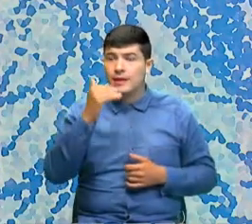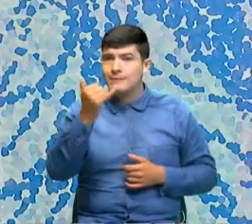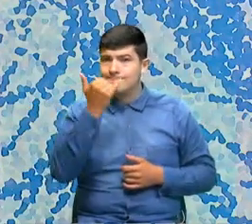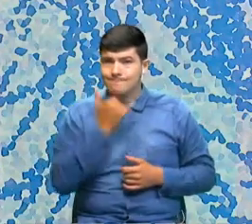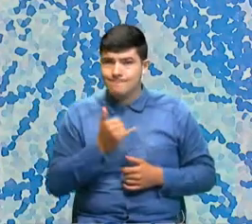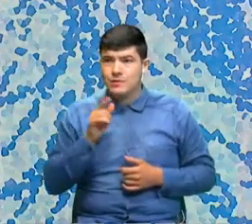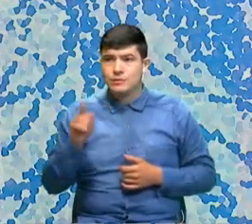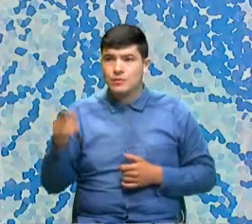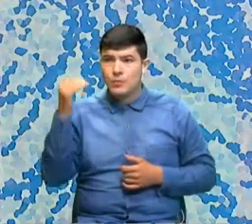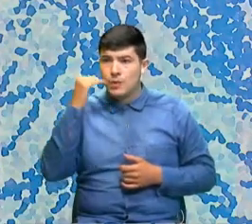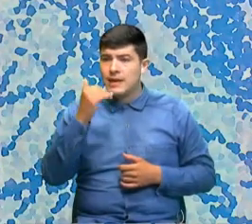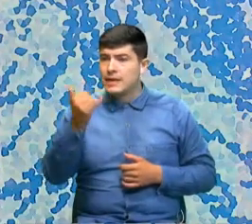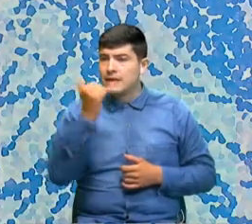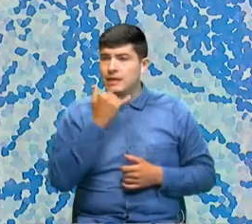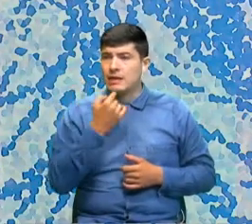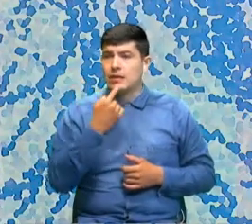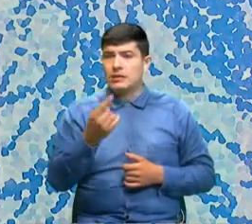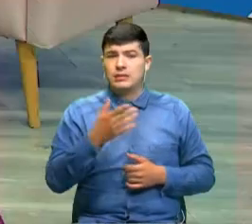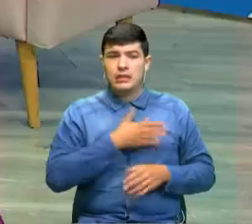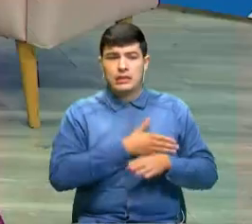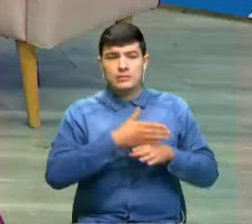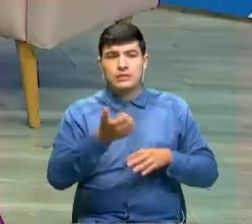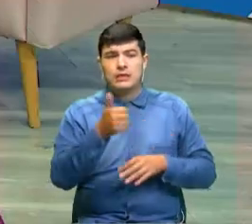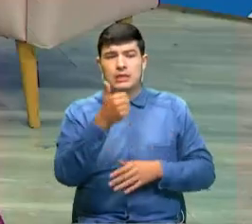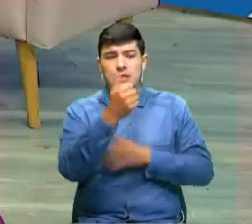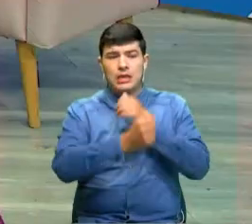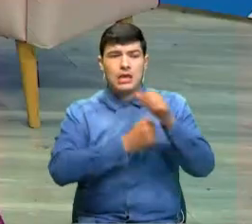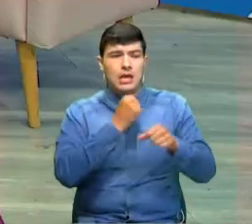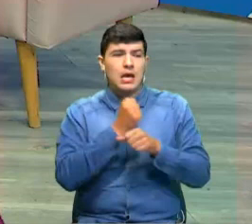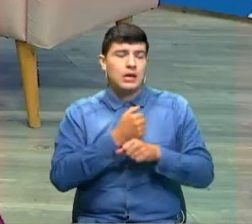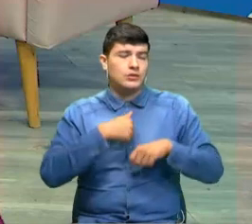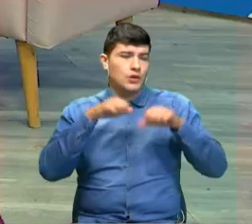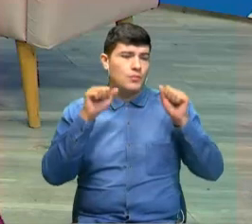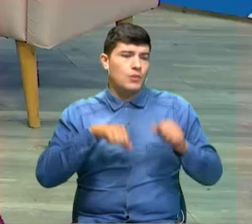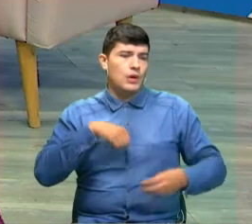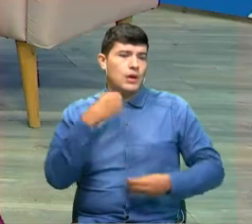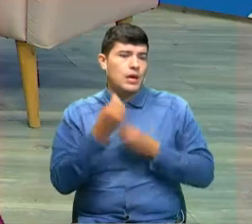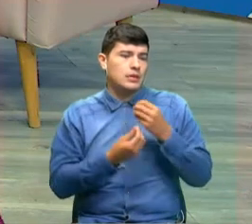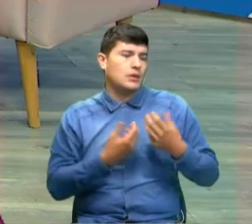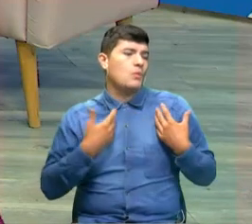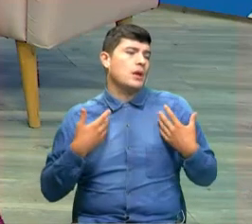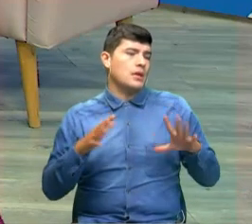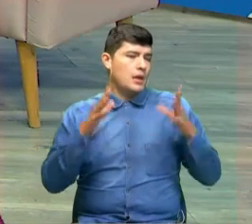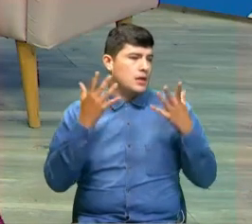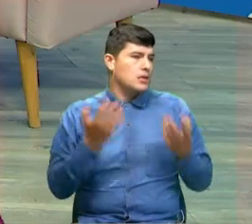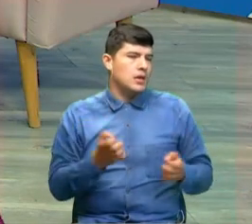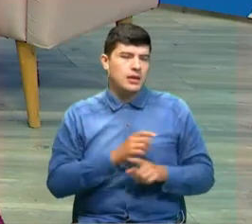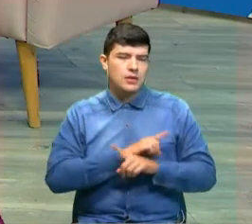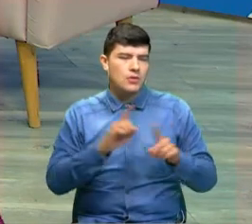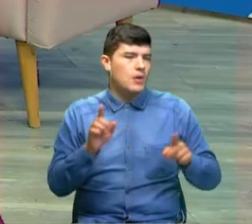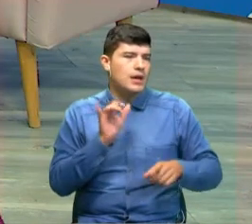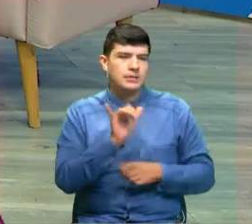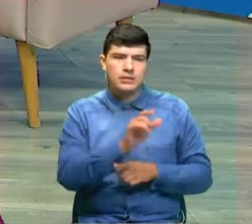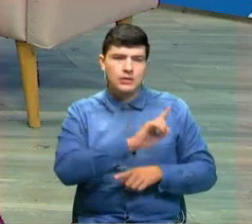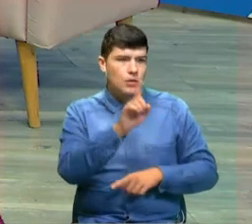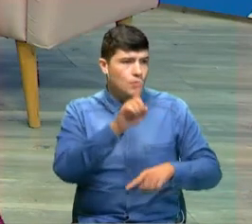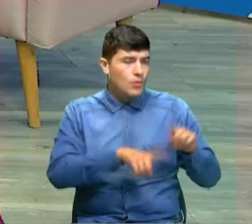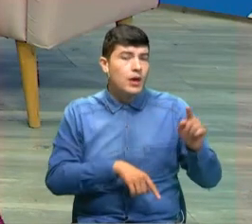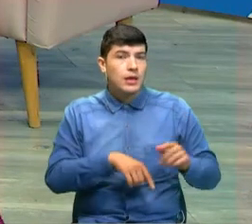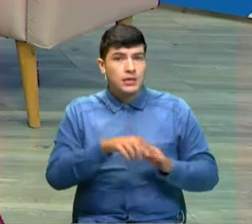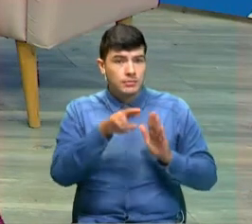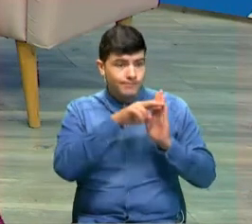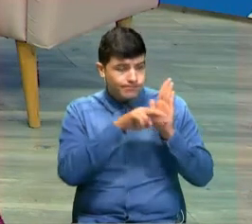equivocada totalmente la señora decir que después de los 10 años puede hacer lo que se le dé la gana. Eso es, no. Si existe